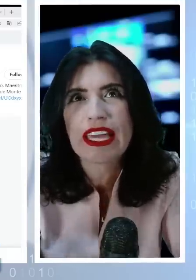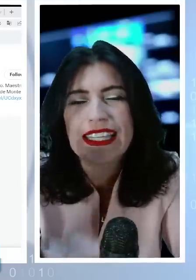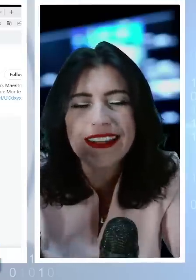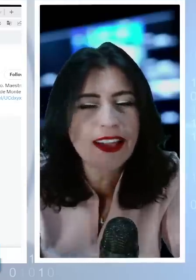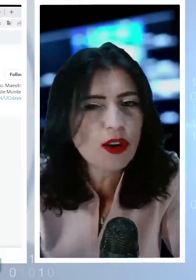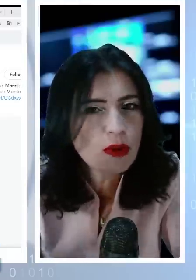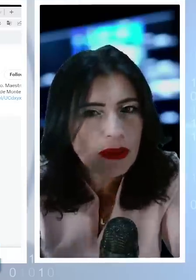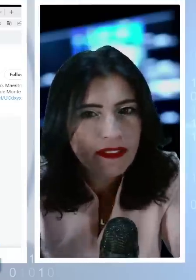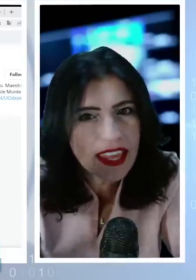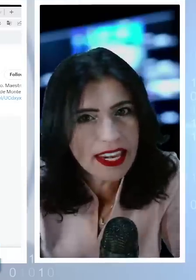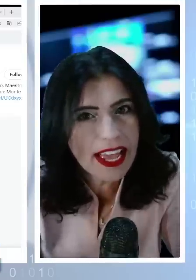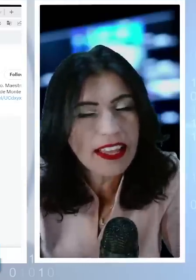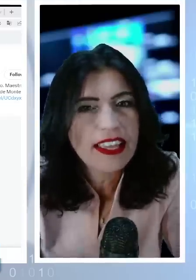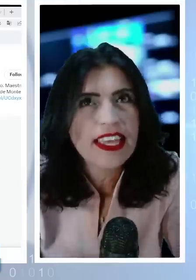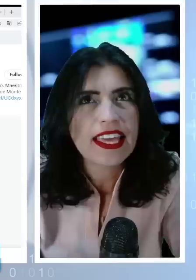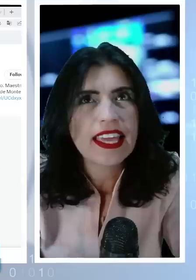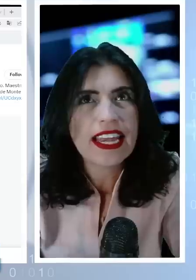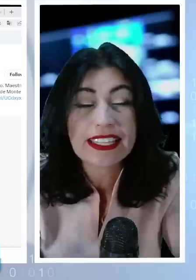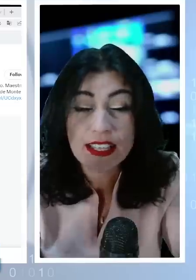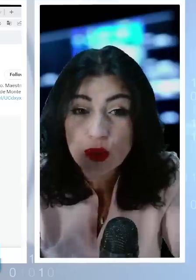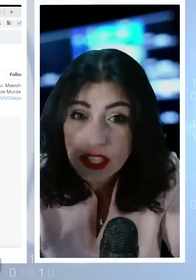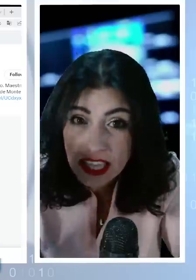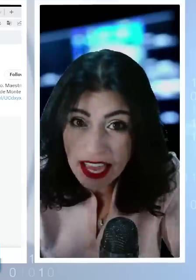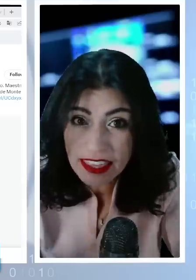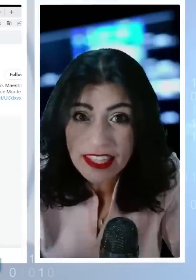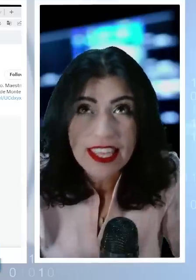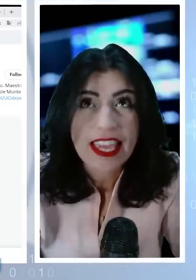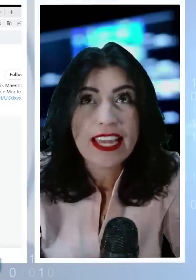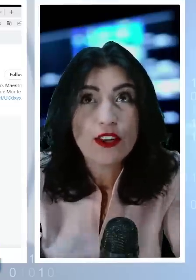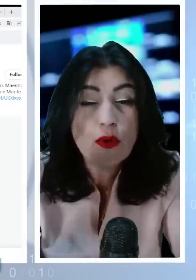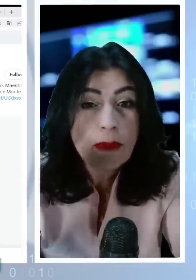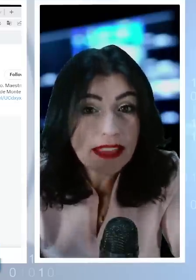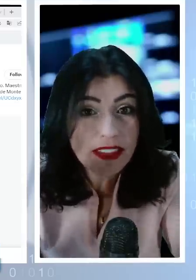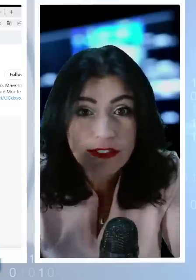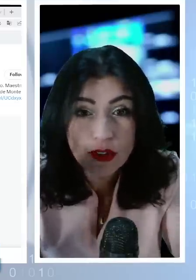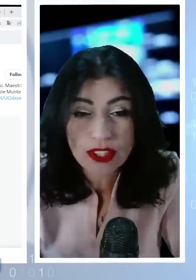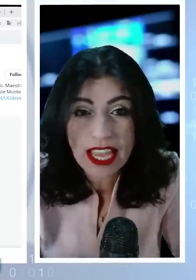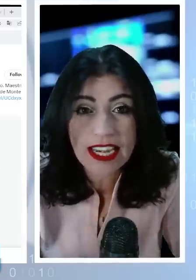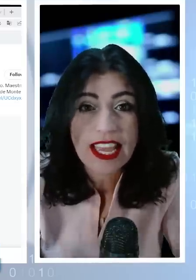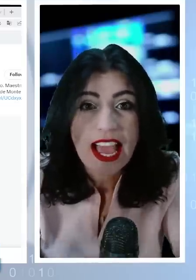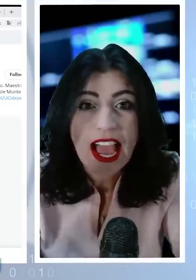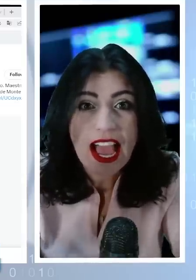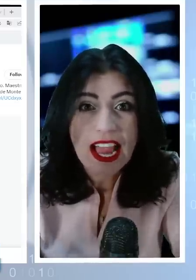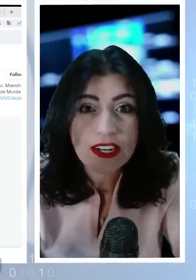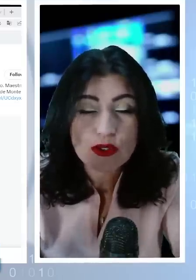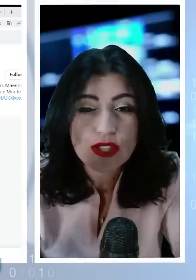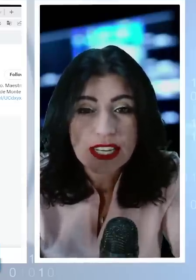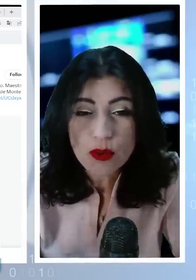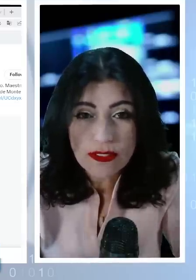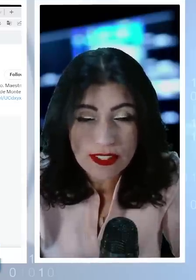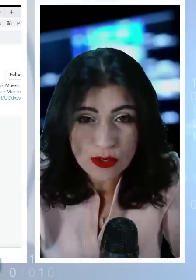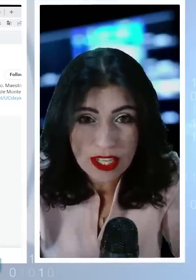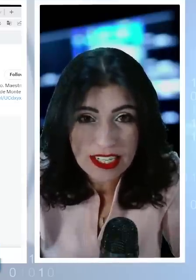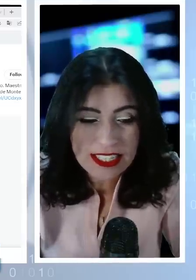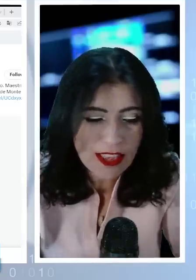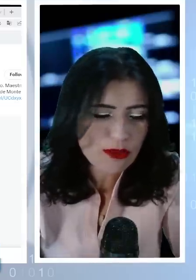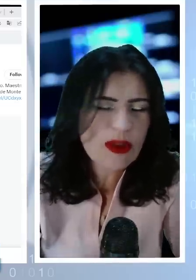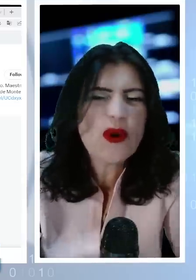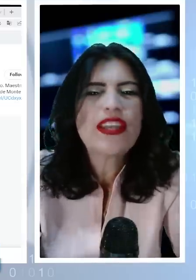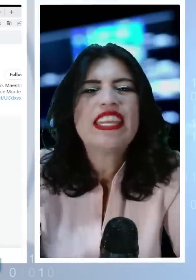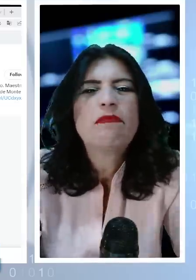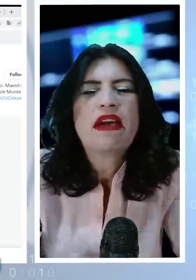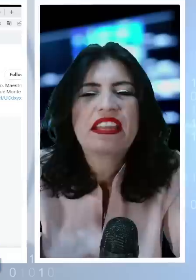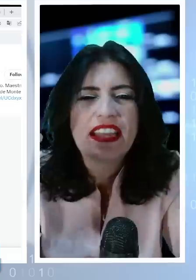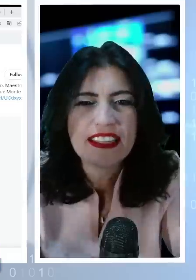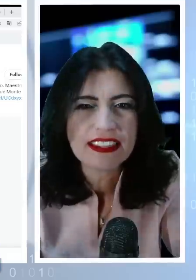sexenio que tenía como bandera la seguridad el combate frontal a los delincuentes organizados